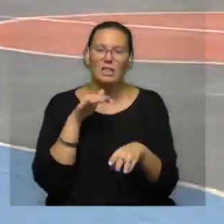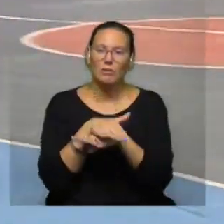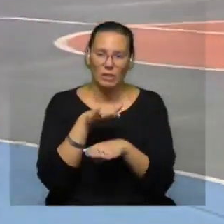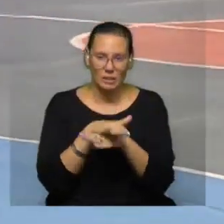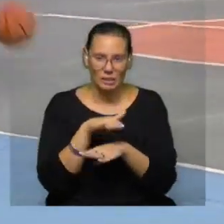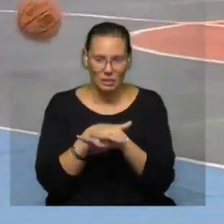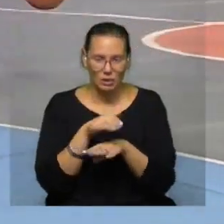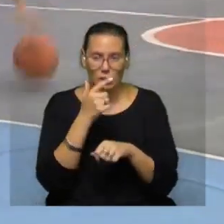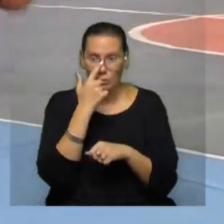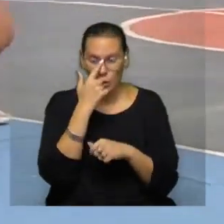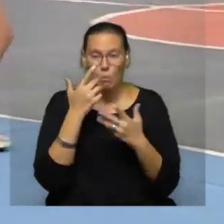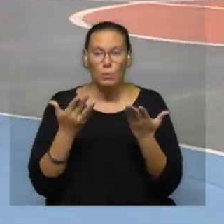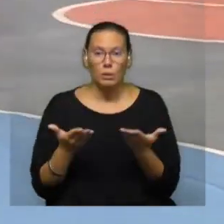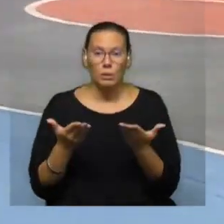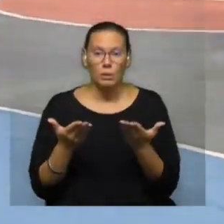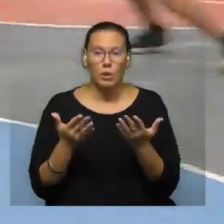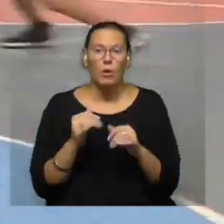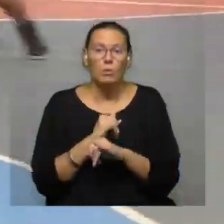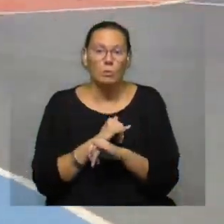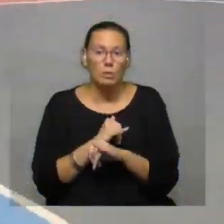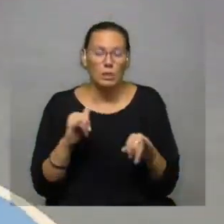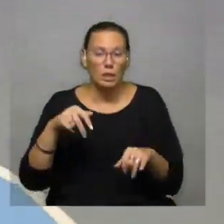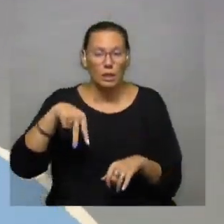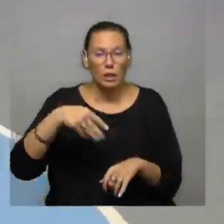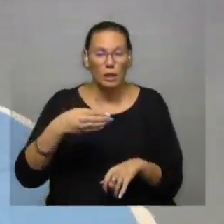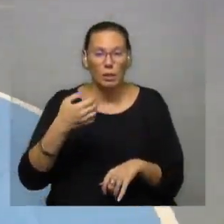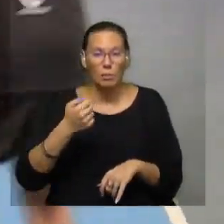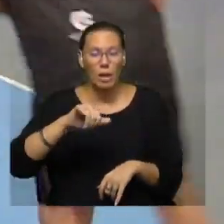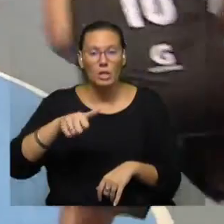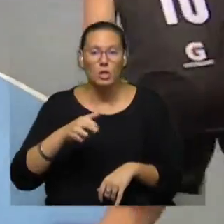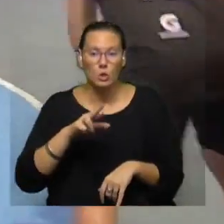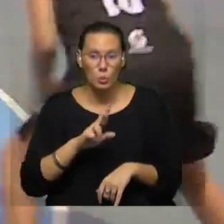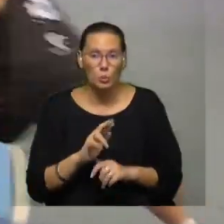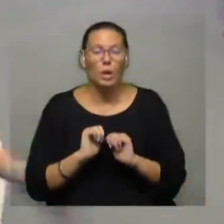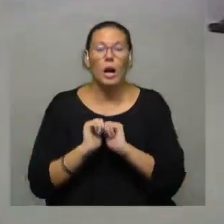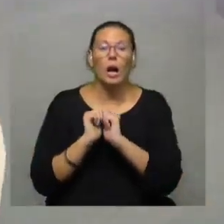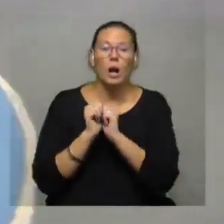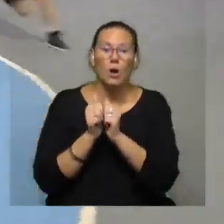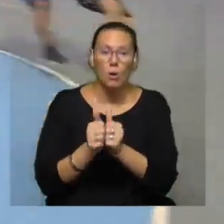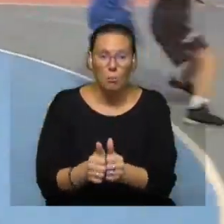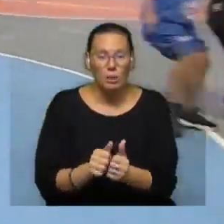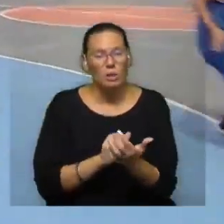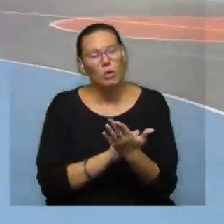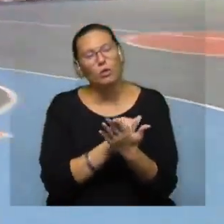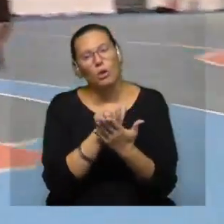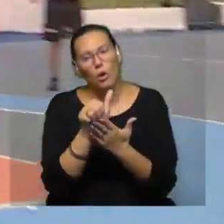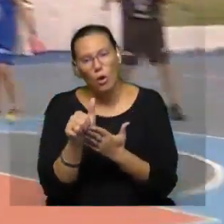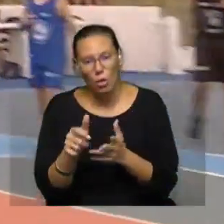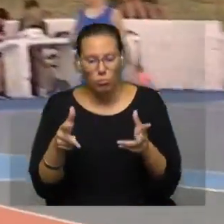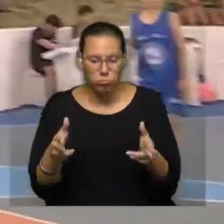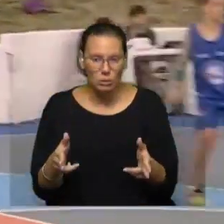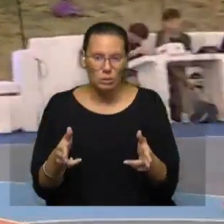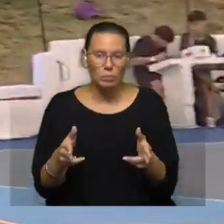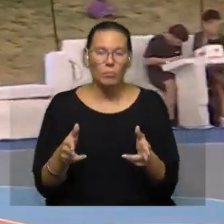felicitaciones. Bueno, le dimos un gran cierre a lo que es la NBA Junior. Estuvimos acompañando durante toda la temporada, así que bueno, es